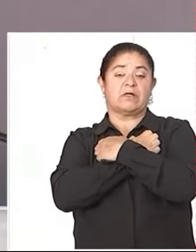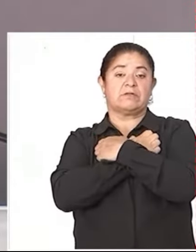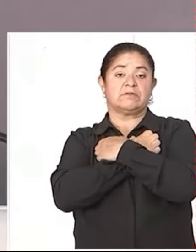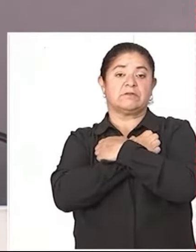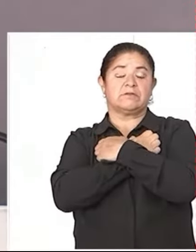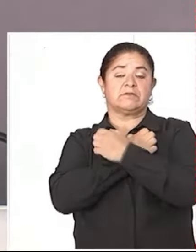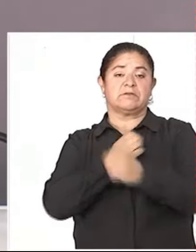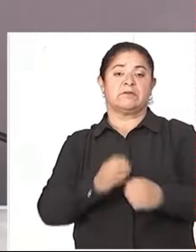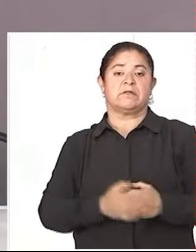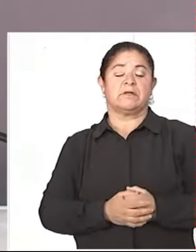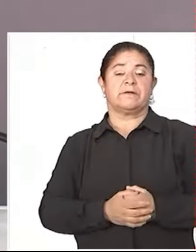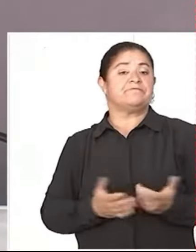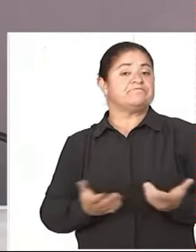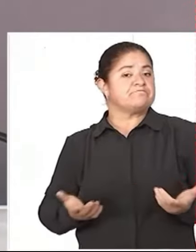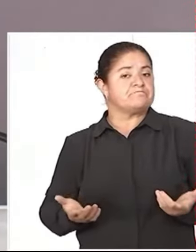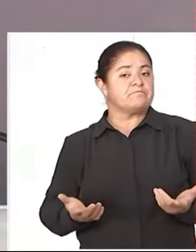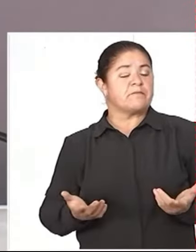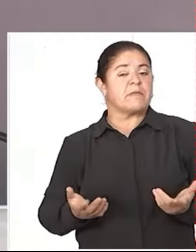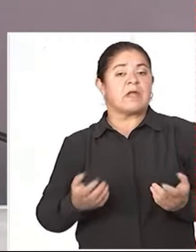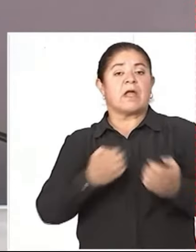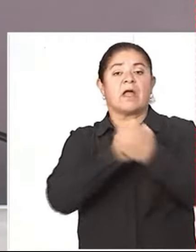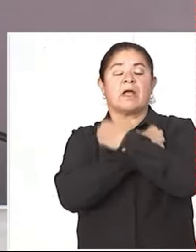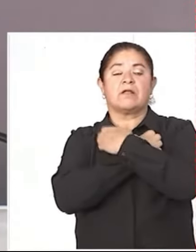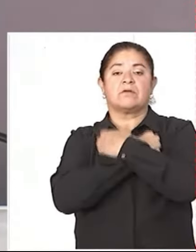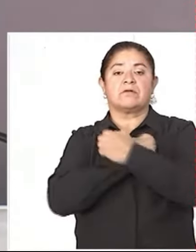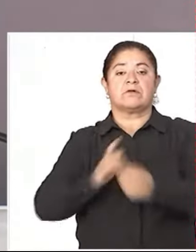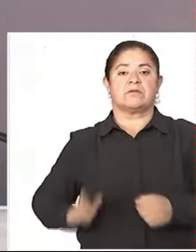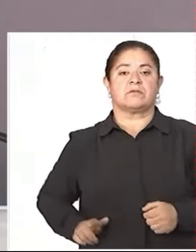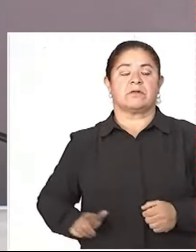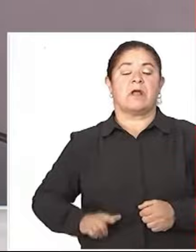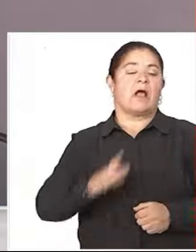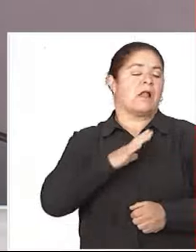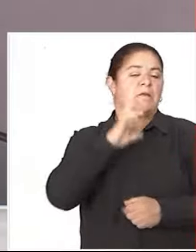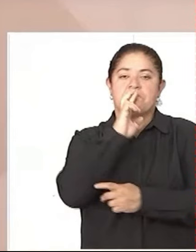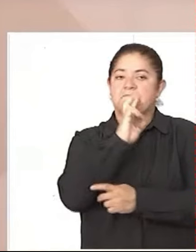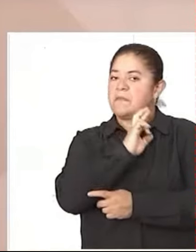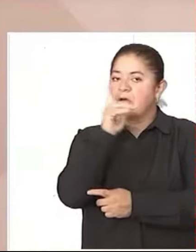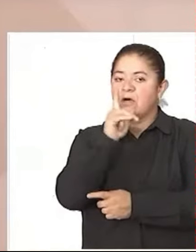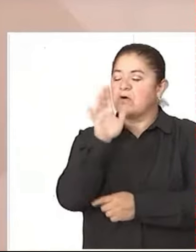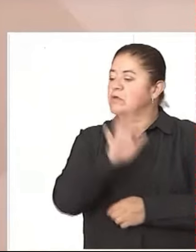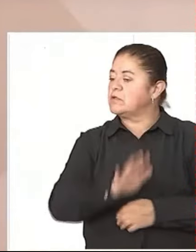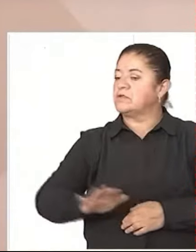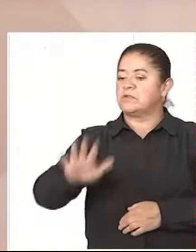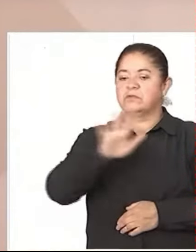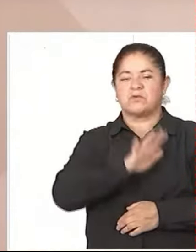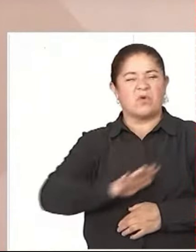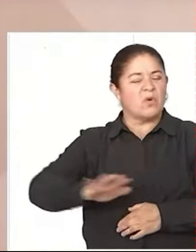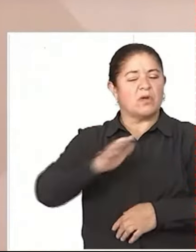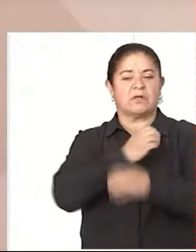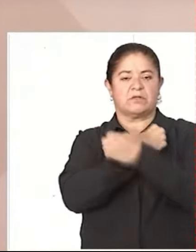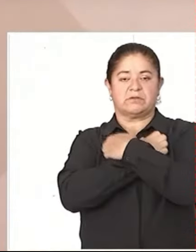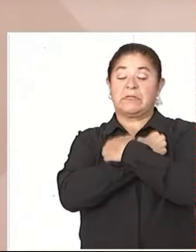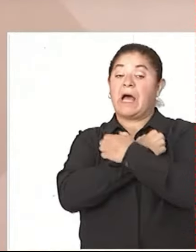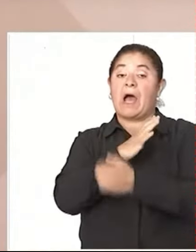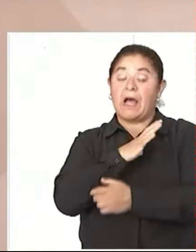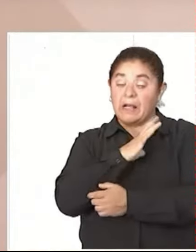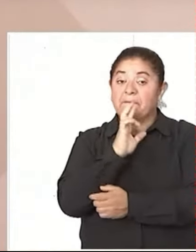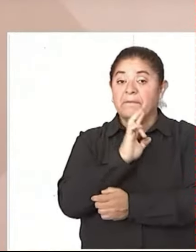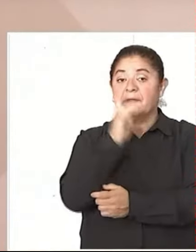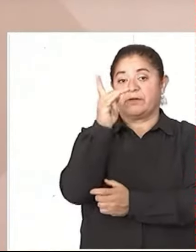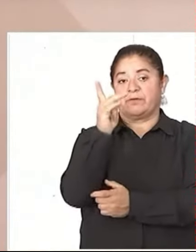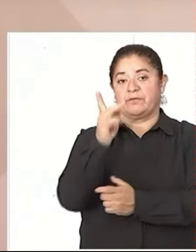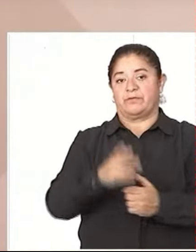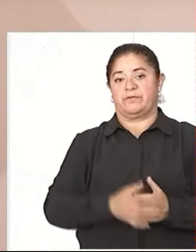una persona que ha estado cerca del pueblo y eso es bastante bueno porque de esa manera sabremos que va a ser una